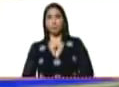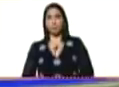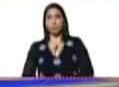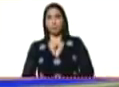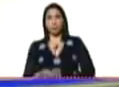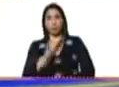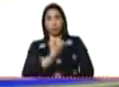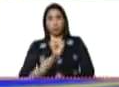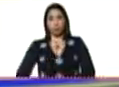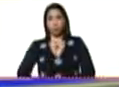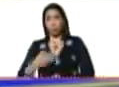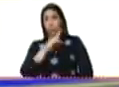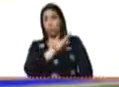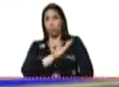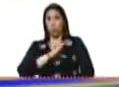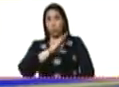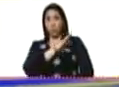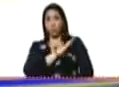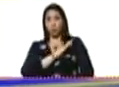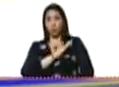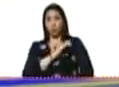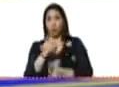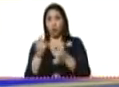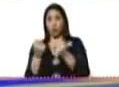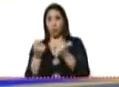presidente de la Comisión de Economía y miembro de la Comisión